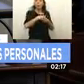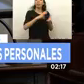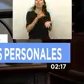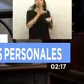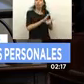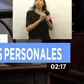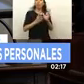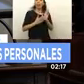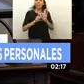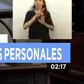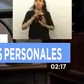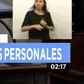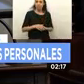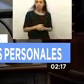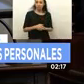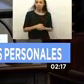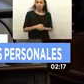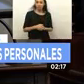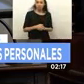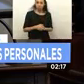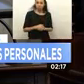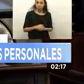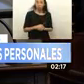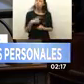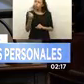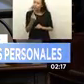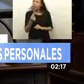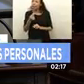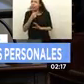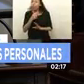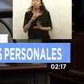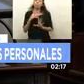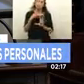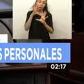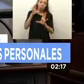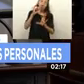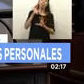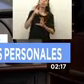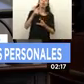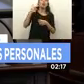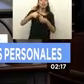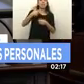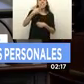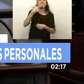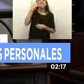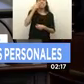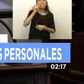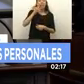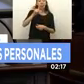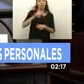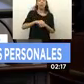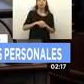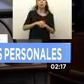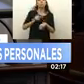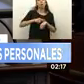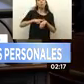sustentabilidad del an cuando intentábamos aplicar Yo me acuerdo que ayel cuando Aranguren era el presidente